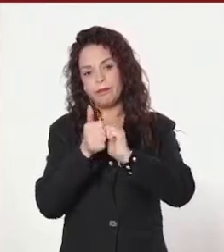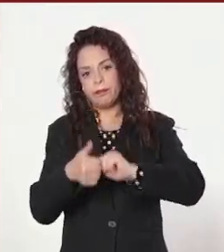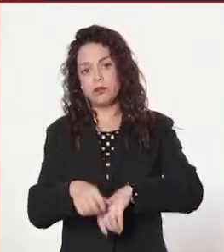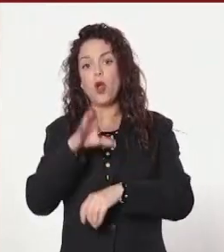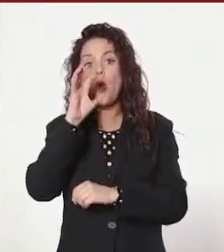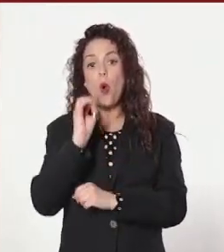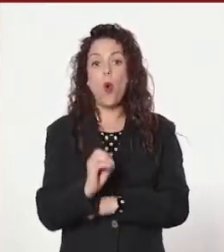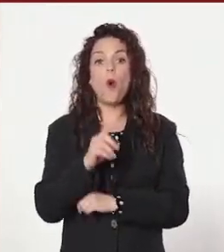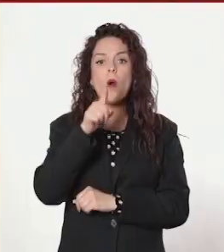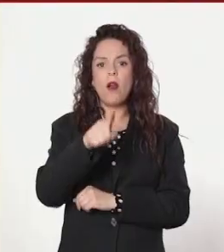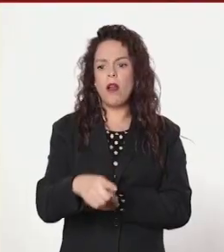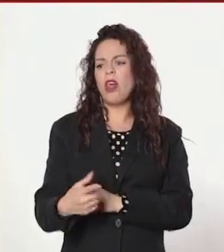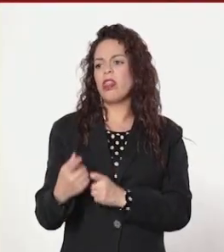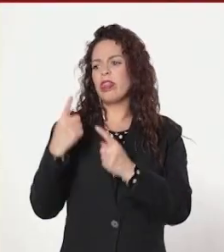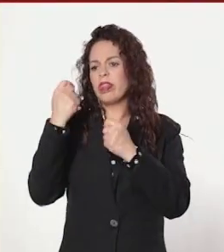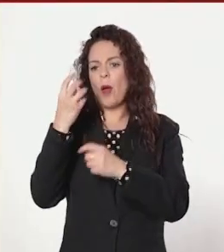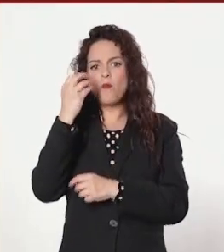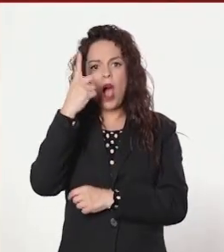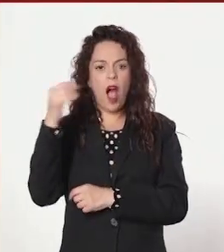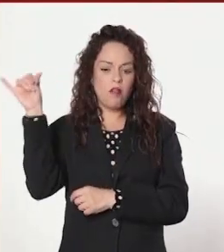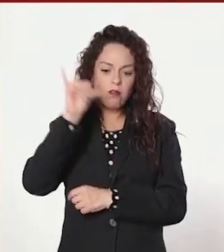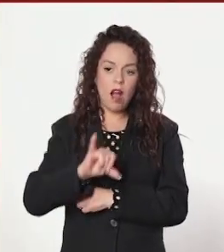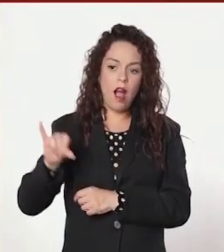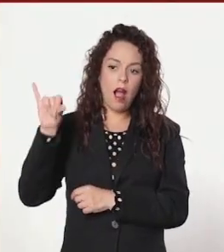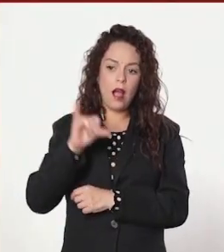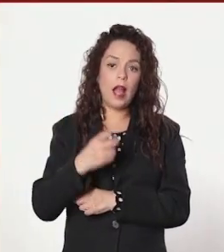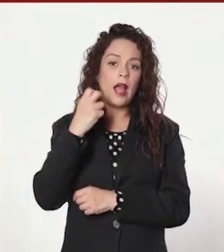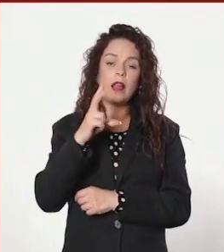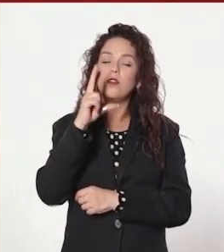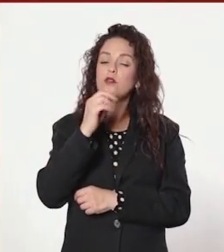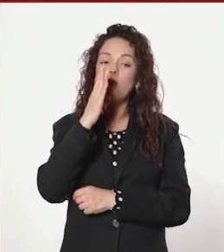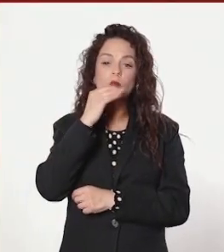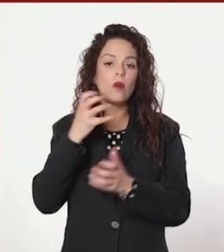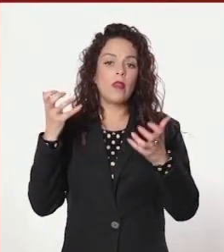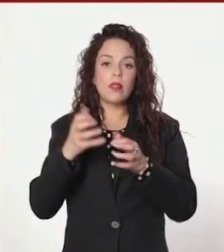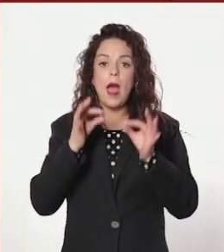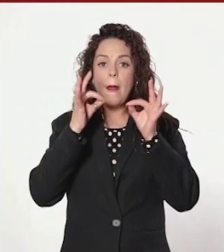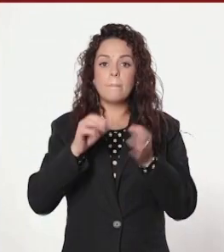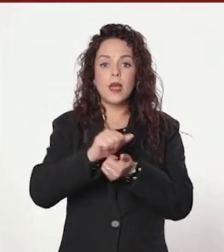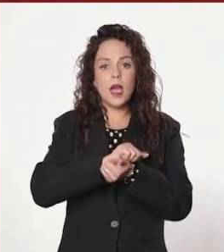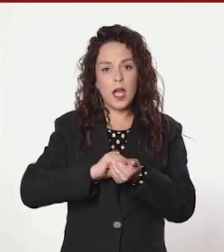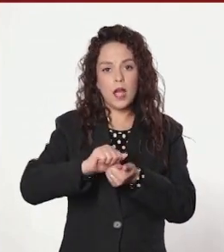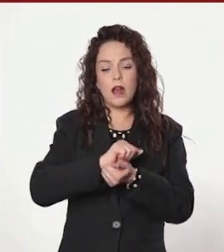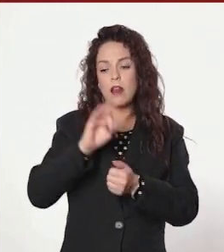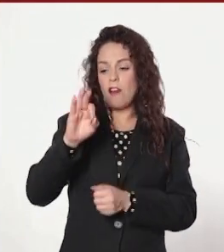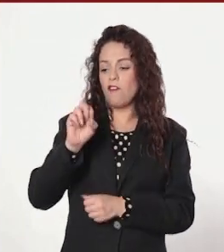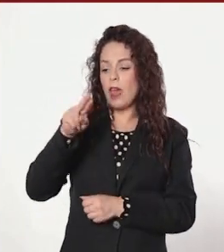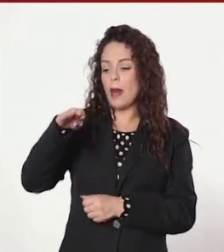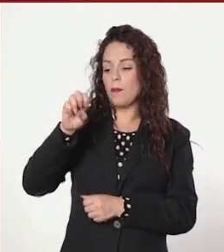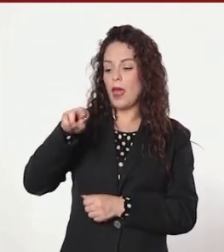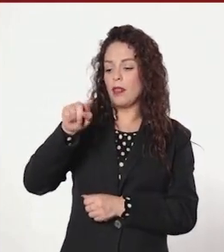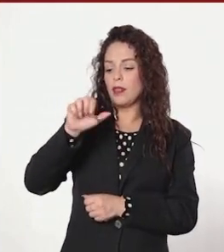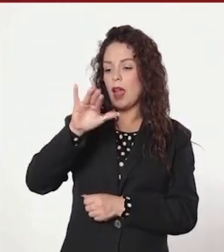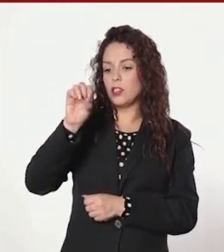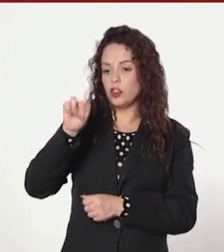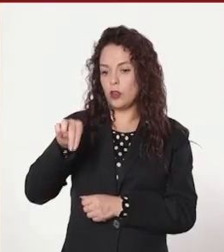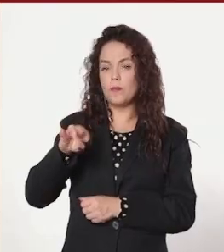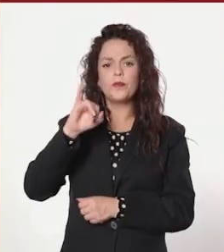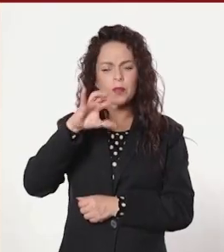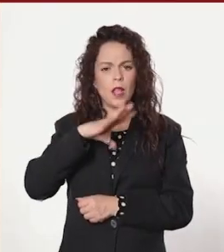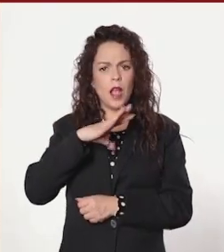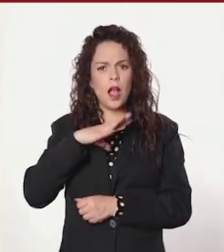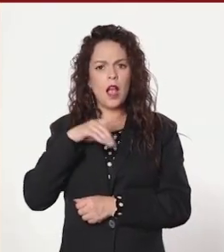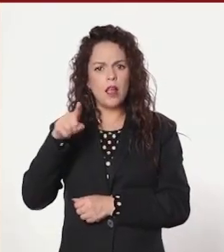pusiste muchísima agua, entonces no se está también haciendo bien esta fermentación. Sí hay ciertos pasos que hay que seguir. Tengo ahí